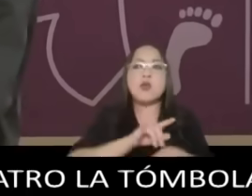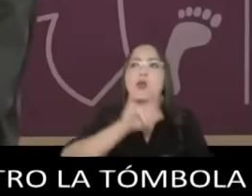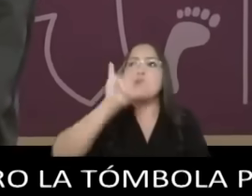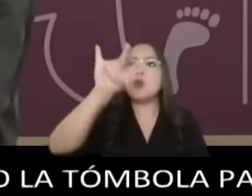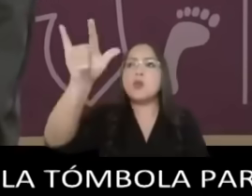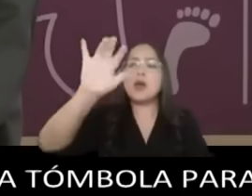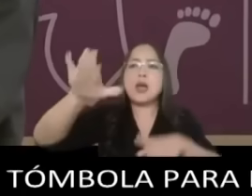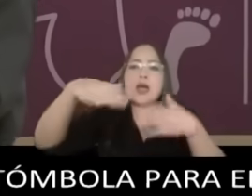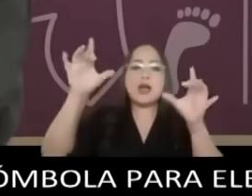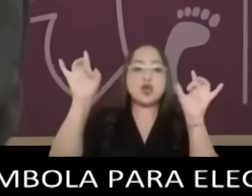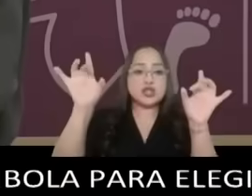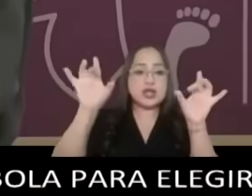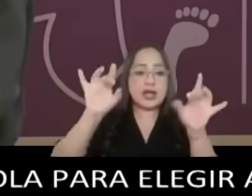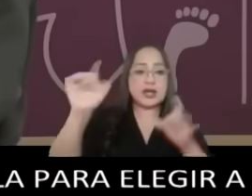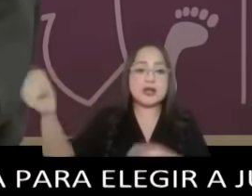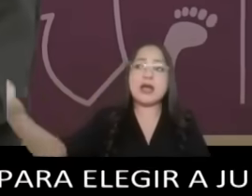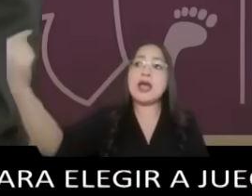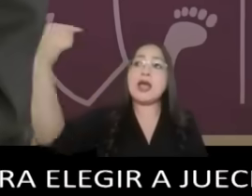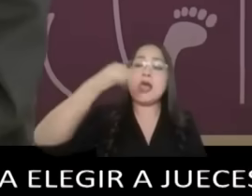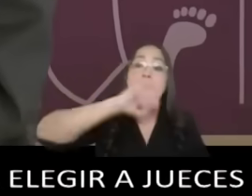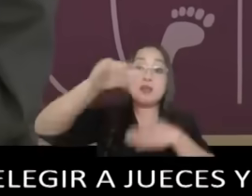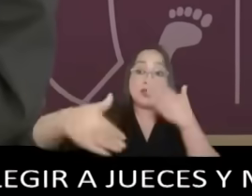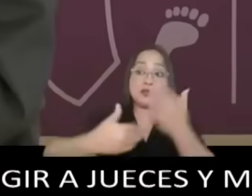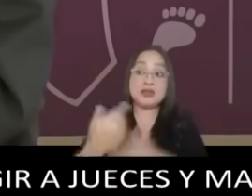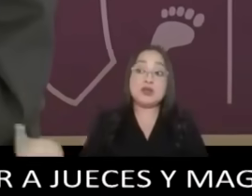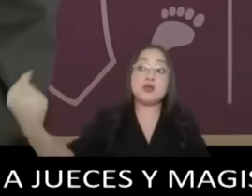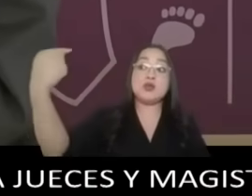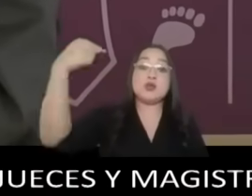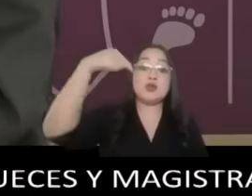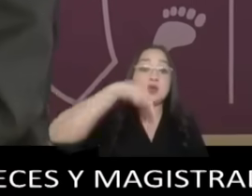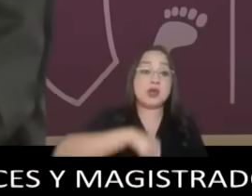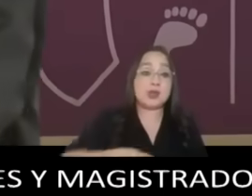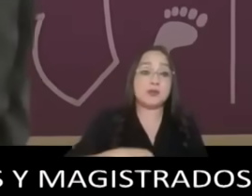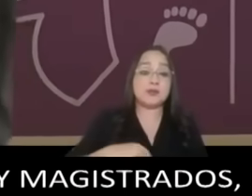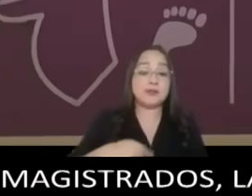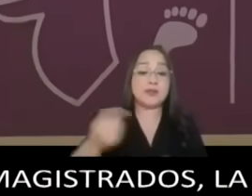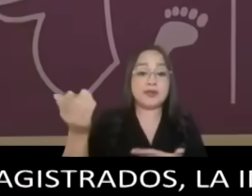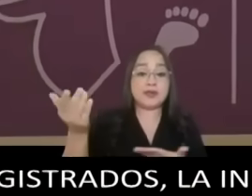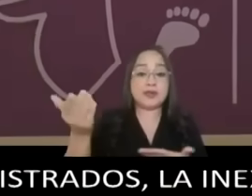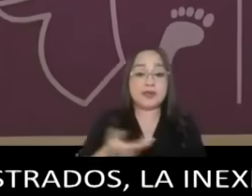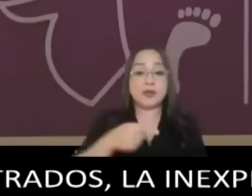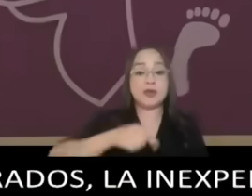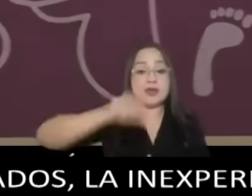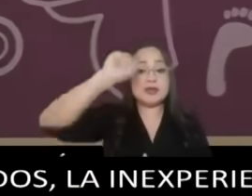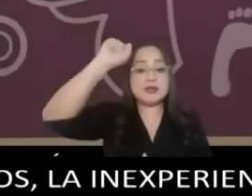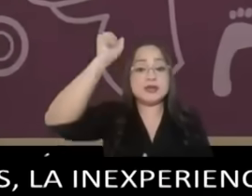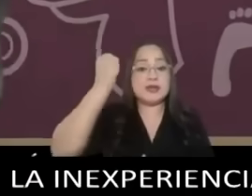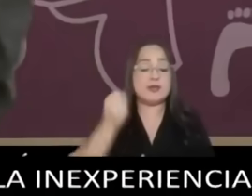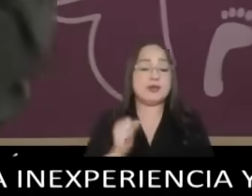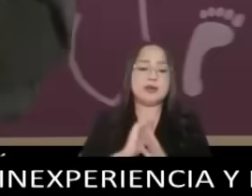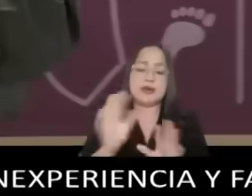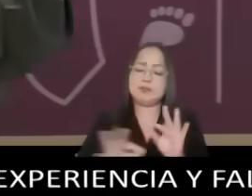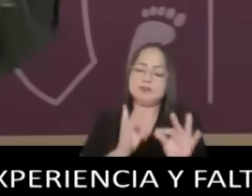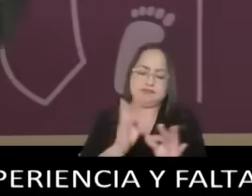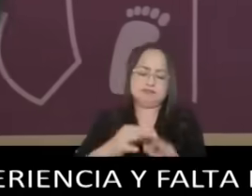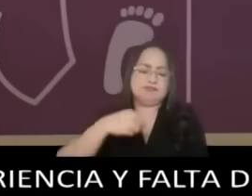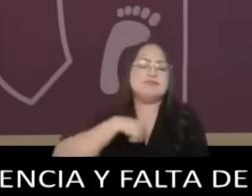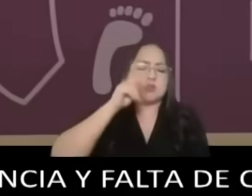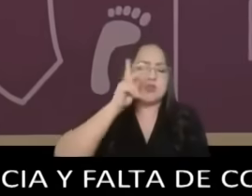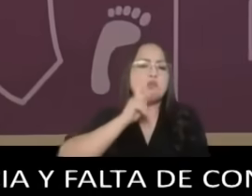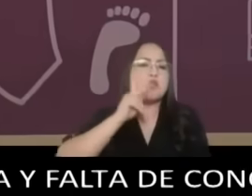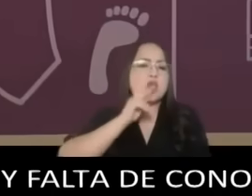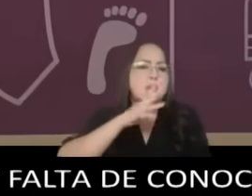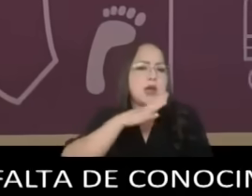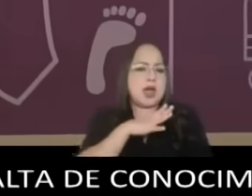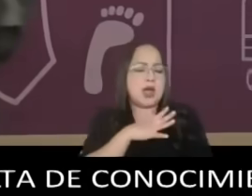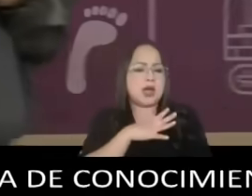grupos delictivos que lo están poniendo en riesgo. Dijo que se busca generar desconfianza entre la sociedad sobre su persona y colocarlo en la